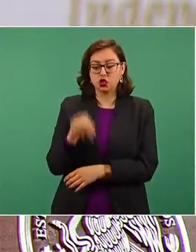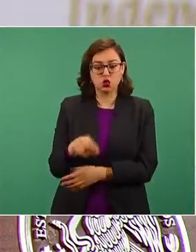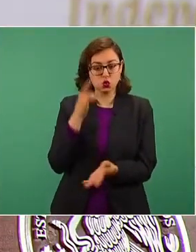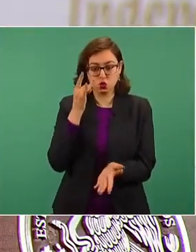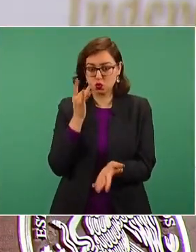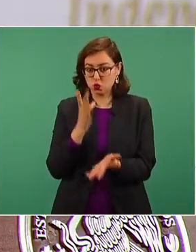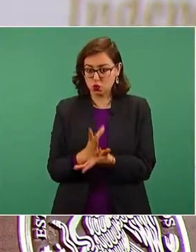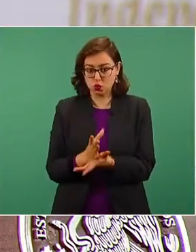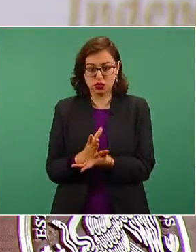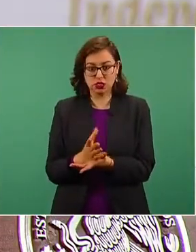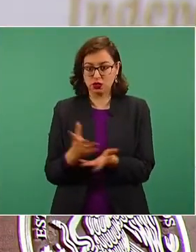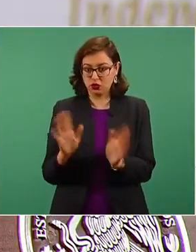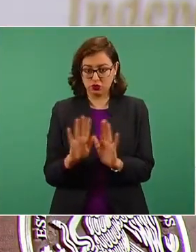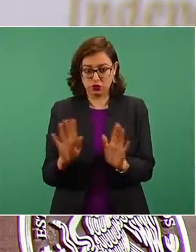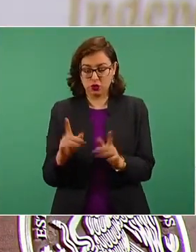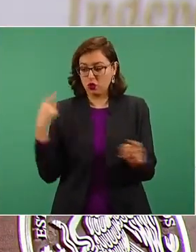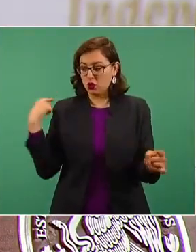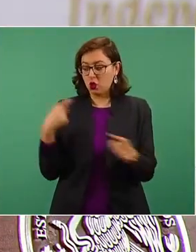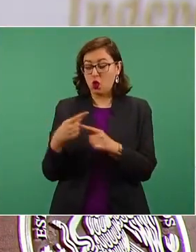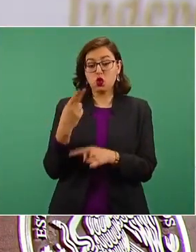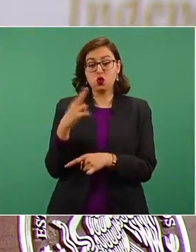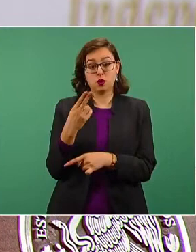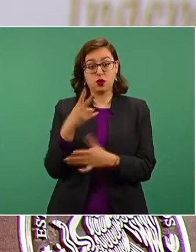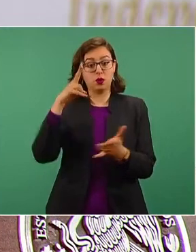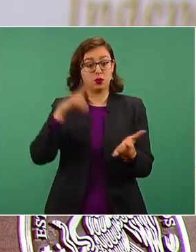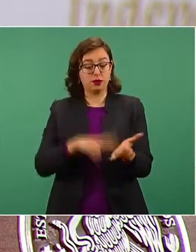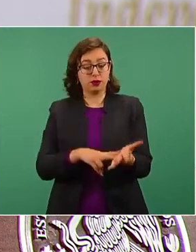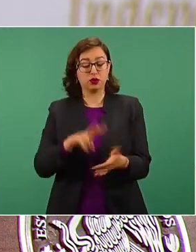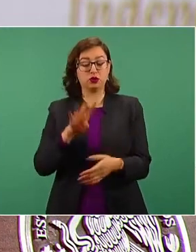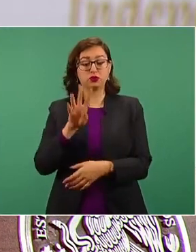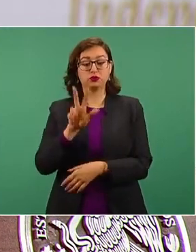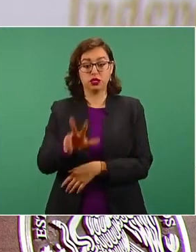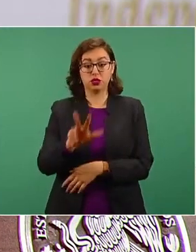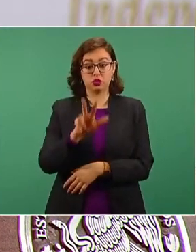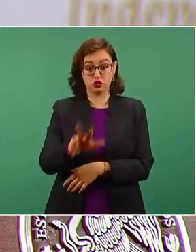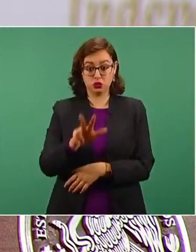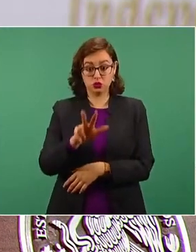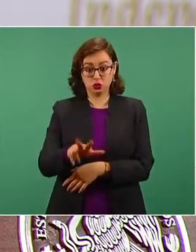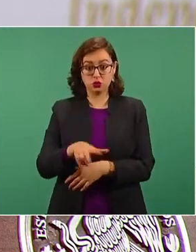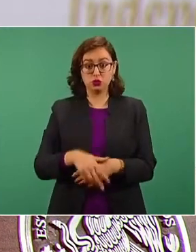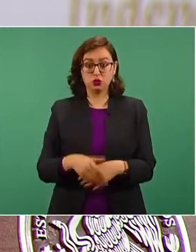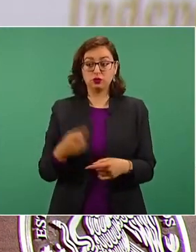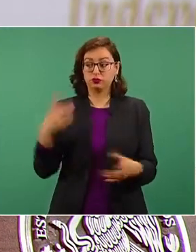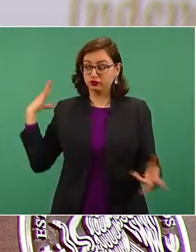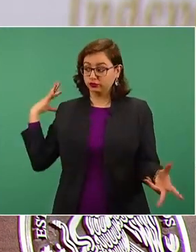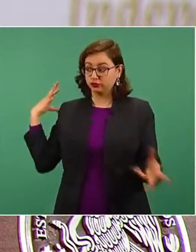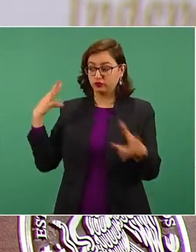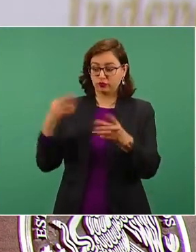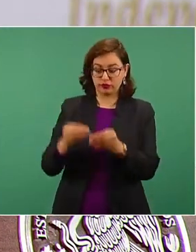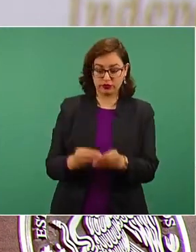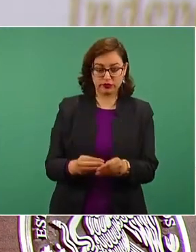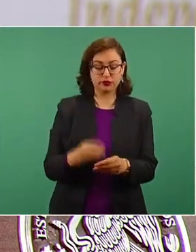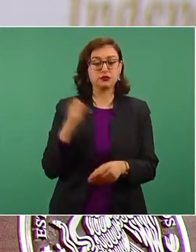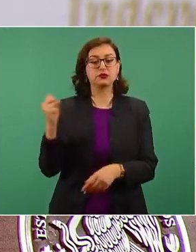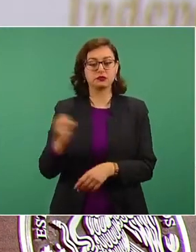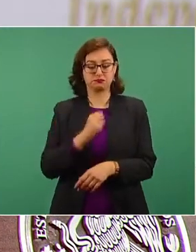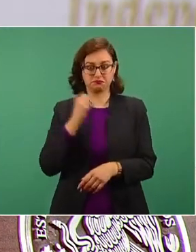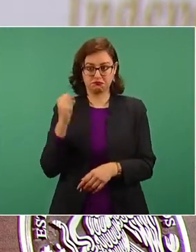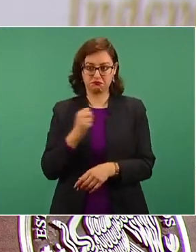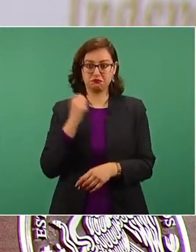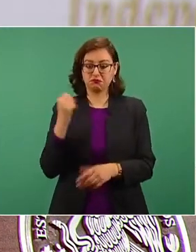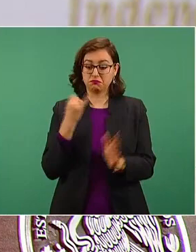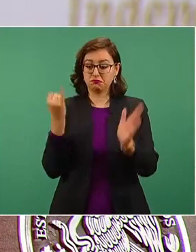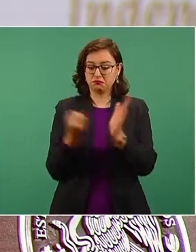precios del último día de noviembre del año 2018 y la inflación de allá acumulada, que ha sido afortunadamente